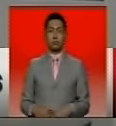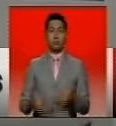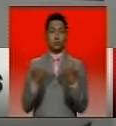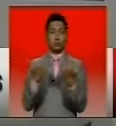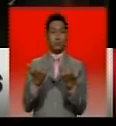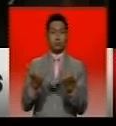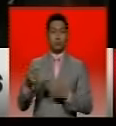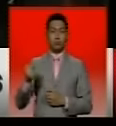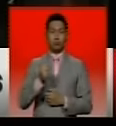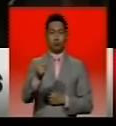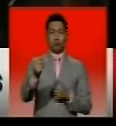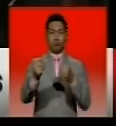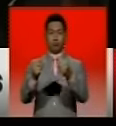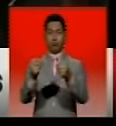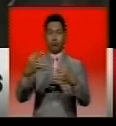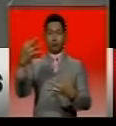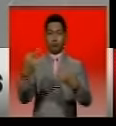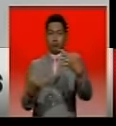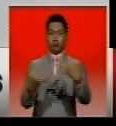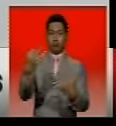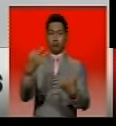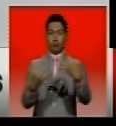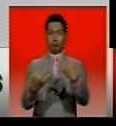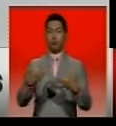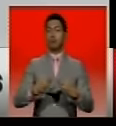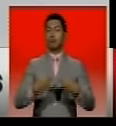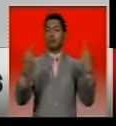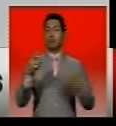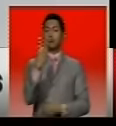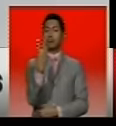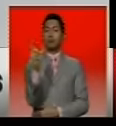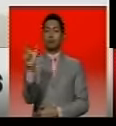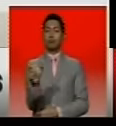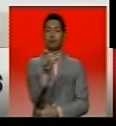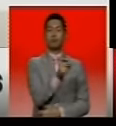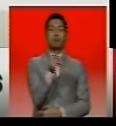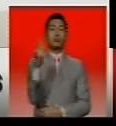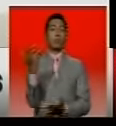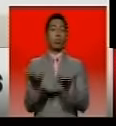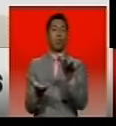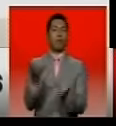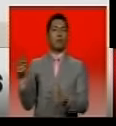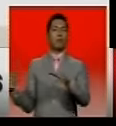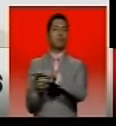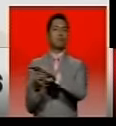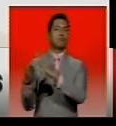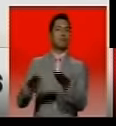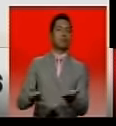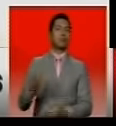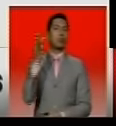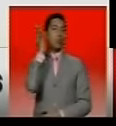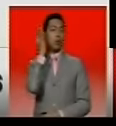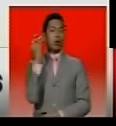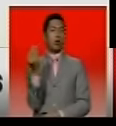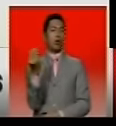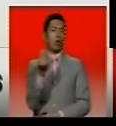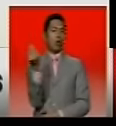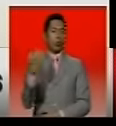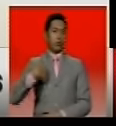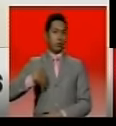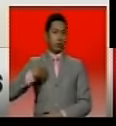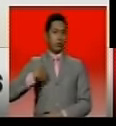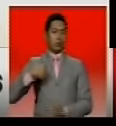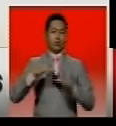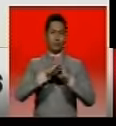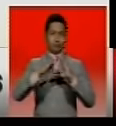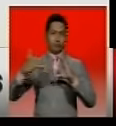se efectuó la audiencia de formulación de cargos contra los dos sospechosos del asesinato de las jóvenes argentinas en Montañita, de la provincia de Santa Elena. La